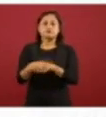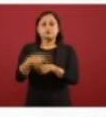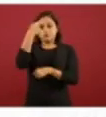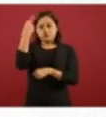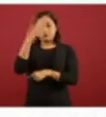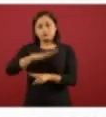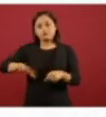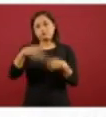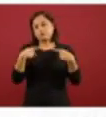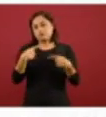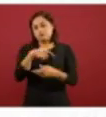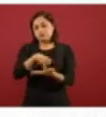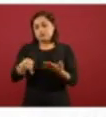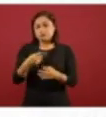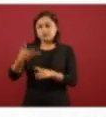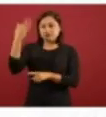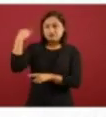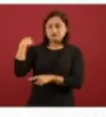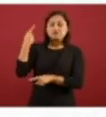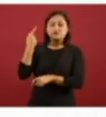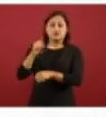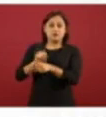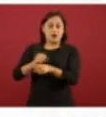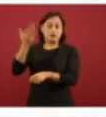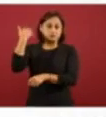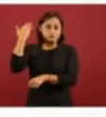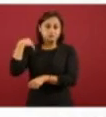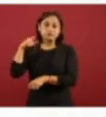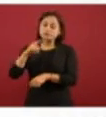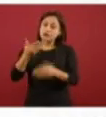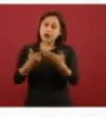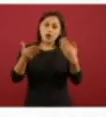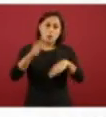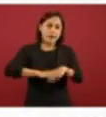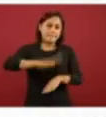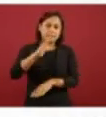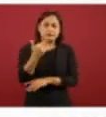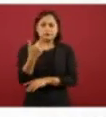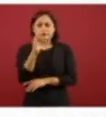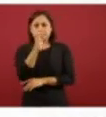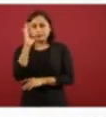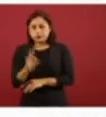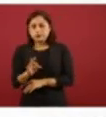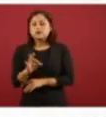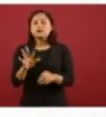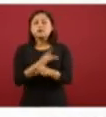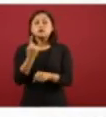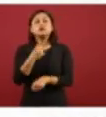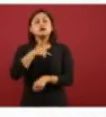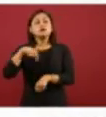del 1-2% que habíamos tenido las últimas semanas. Se fue al 7% también porque estuvimos